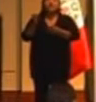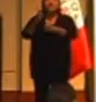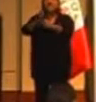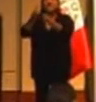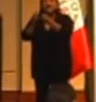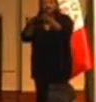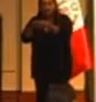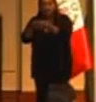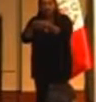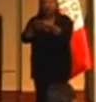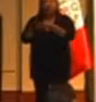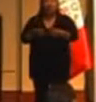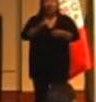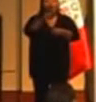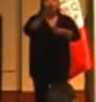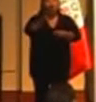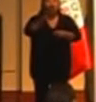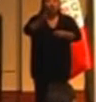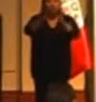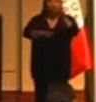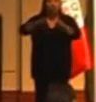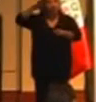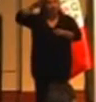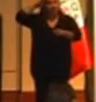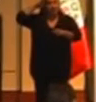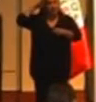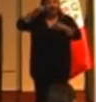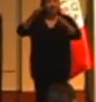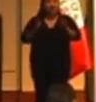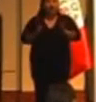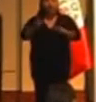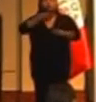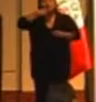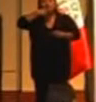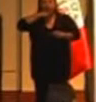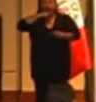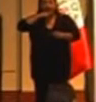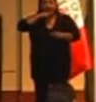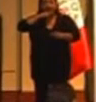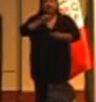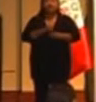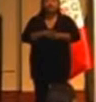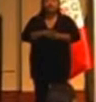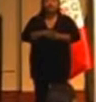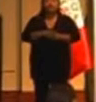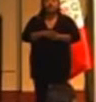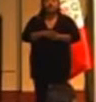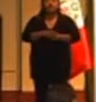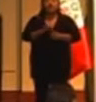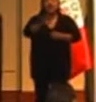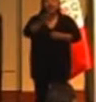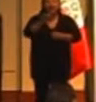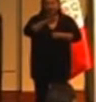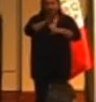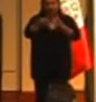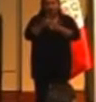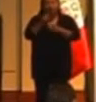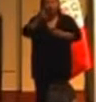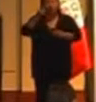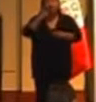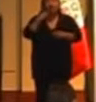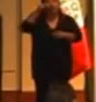distrito, están los dos comisarios, la comisario mujer de Lima Metropolitana que se ha adscrito, el